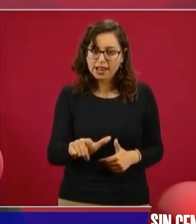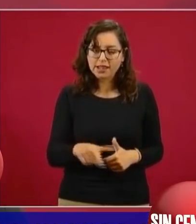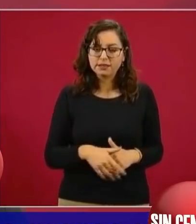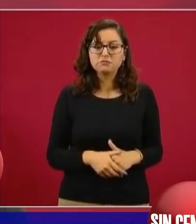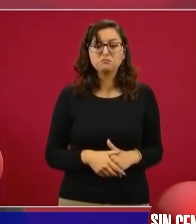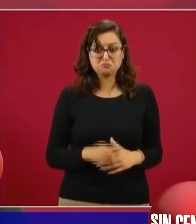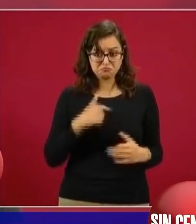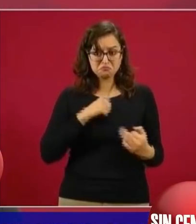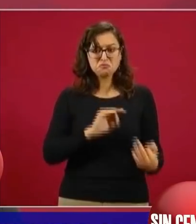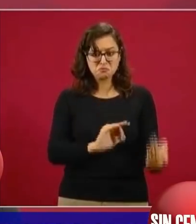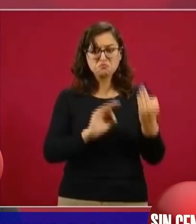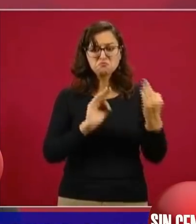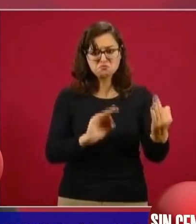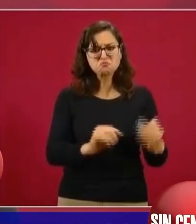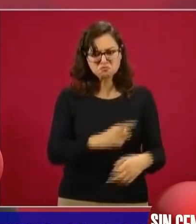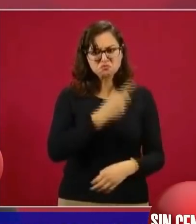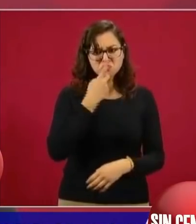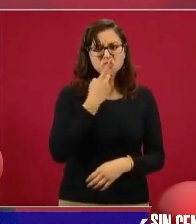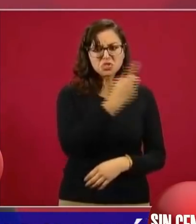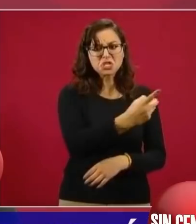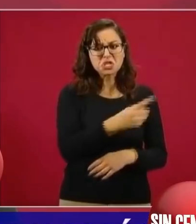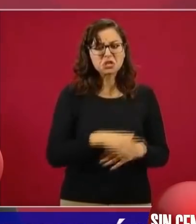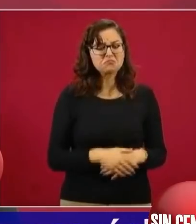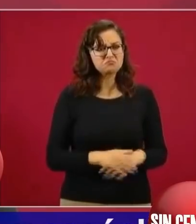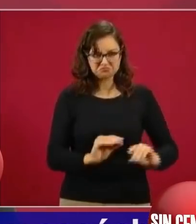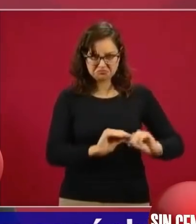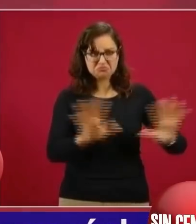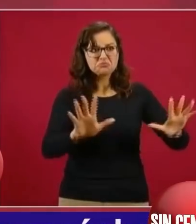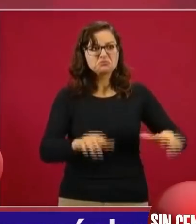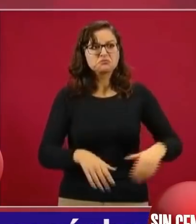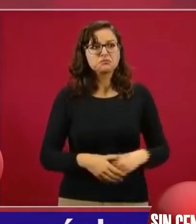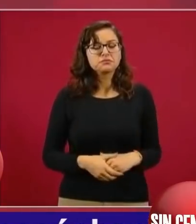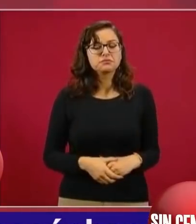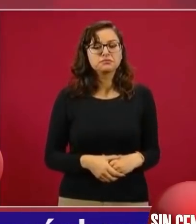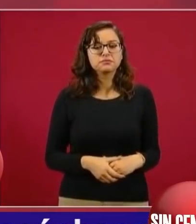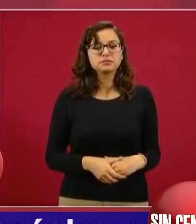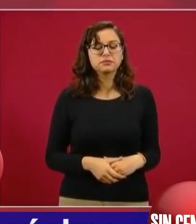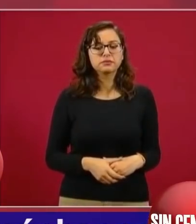Se lo dije con toda claridad